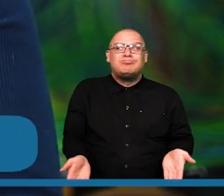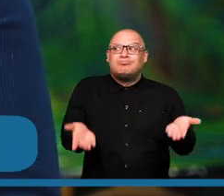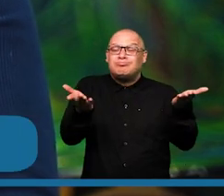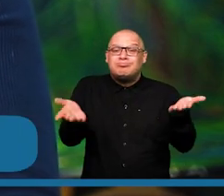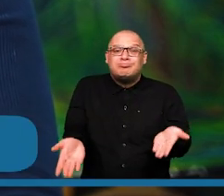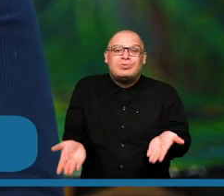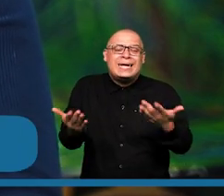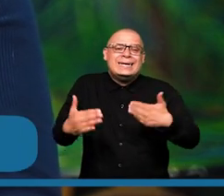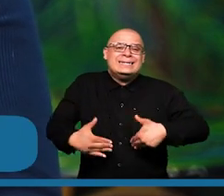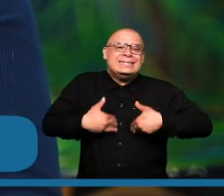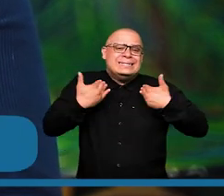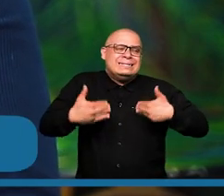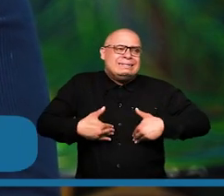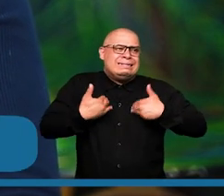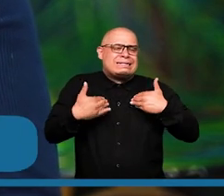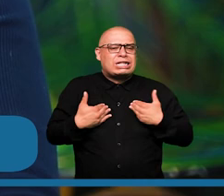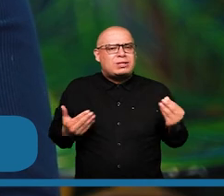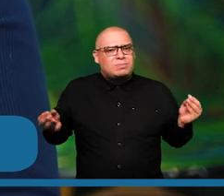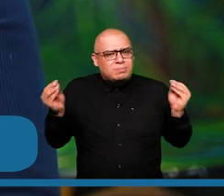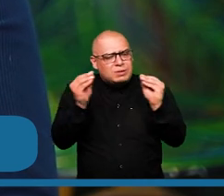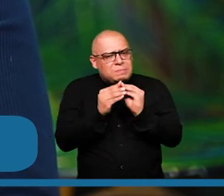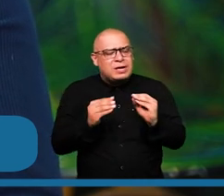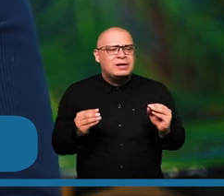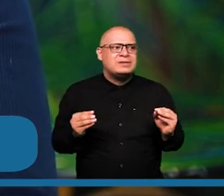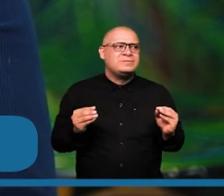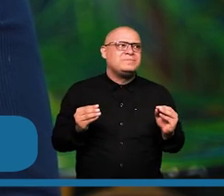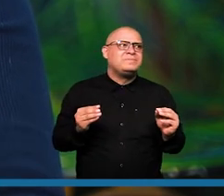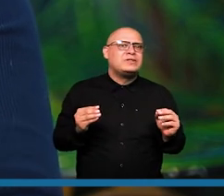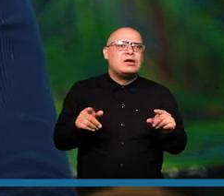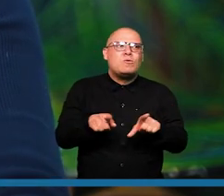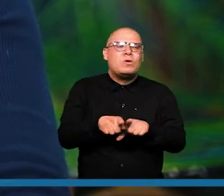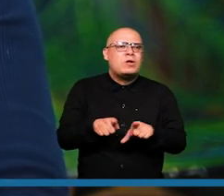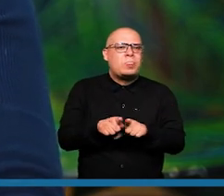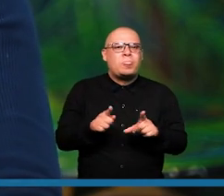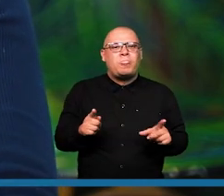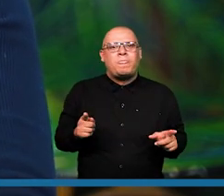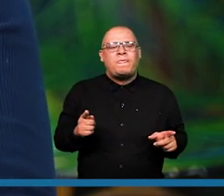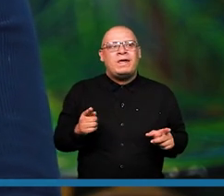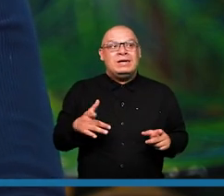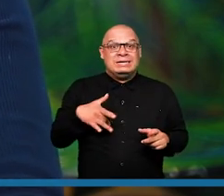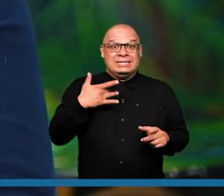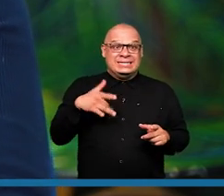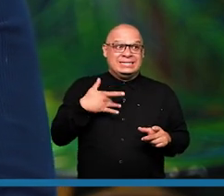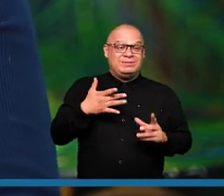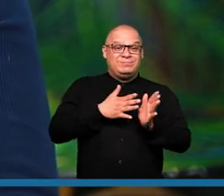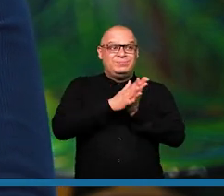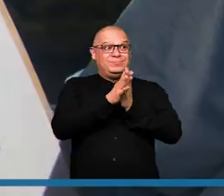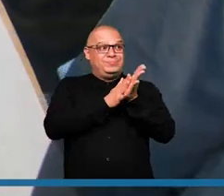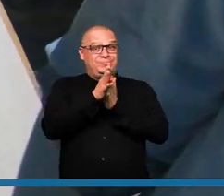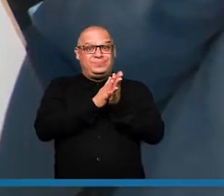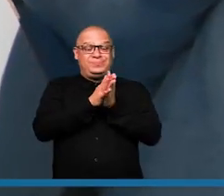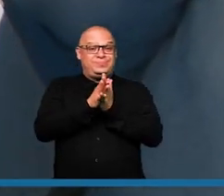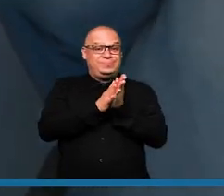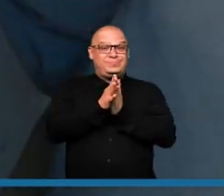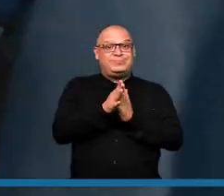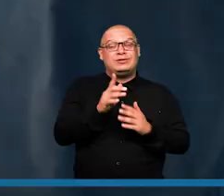como ese incentivo realmente para todo este tema de proceso que se realiza con la fauna silvestre.